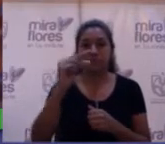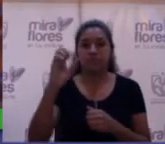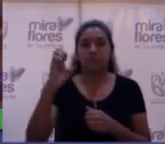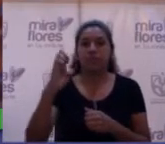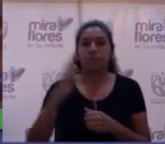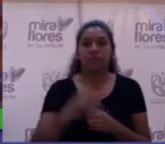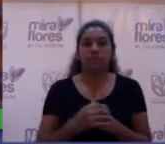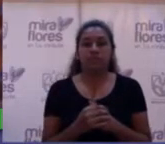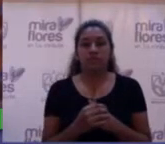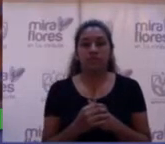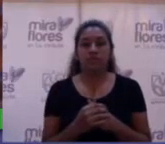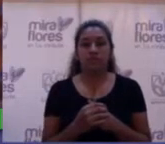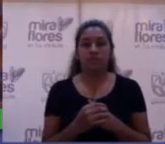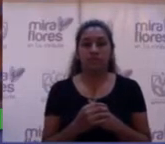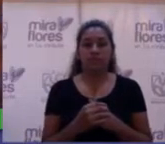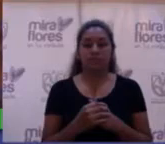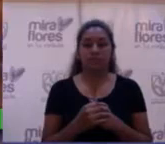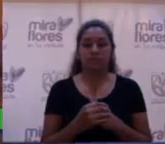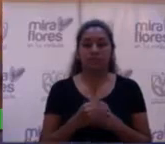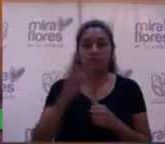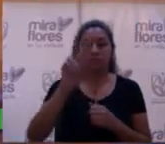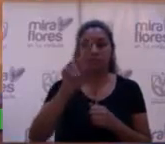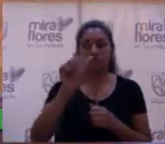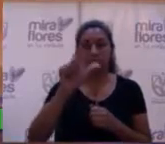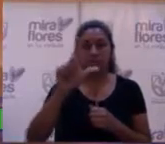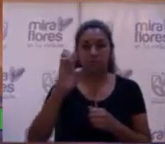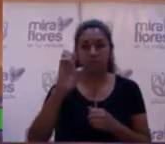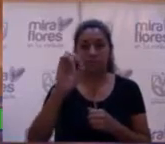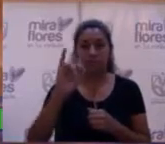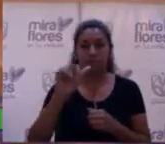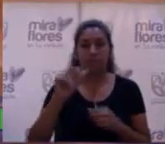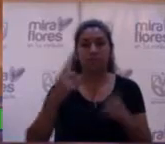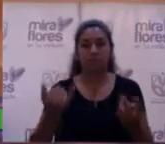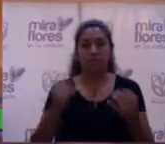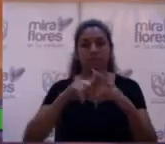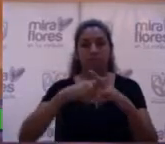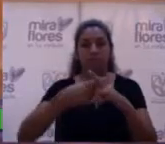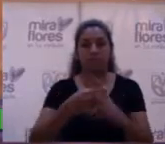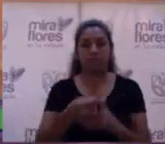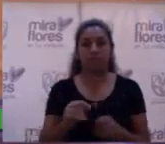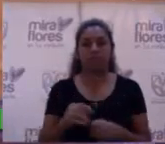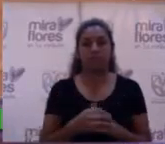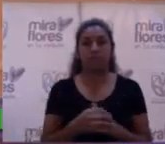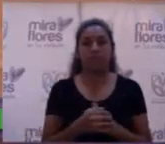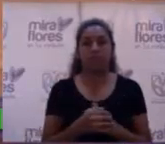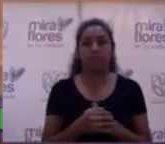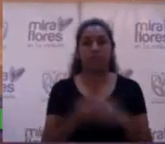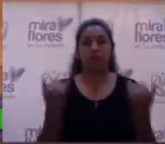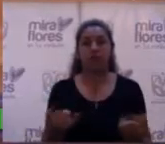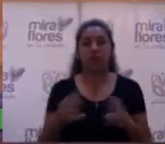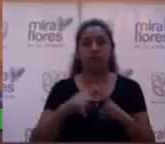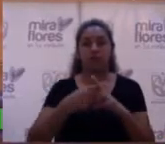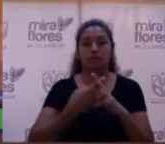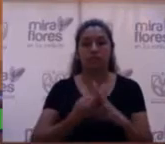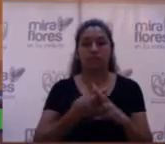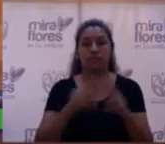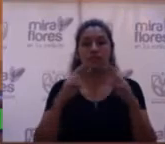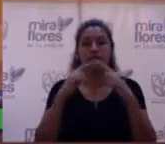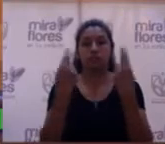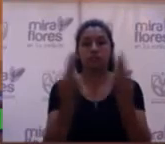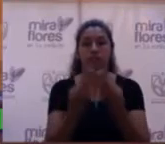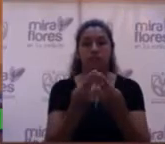Riego. Señora Valia Barak Pastor. Ay, coro, señor alcalde. Con el quórum reglamentario damos por instalada la